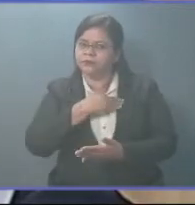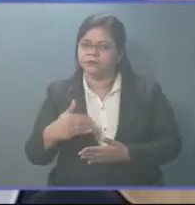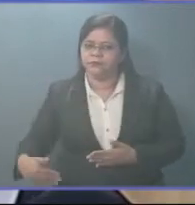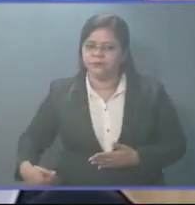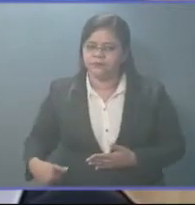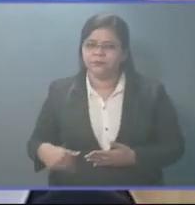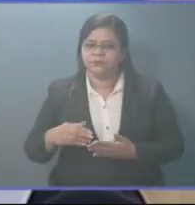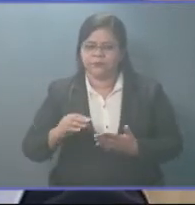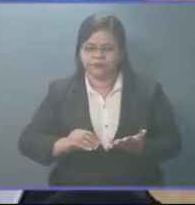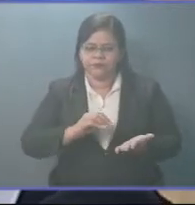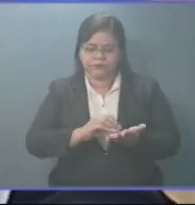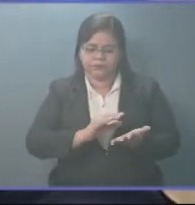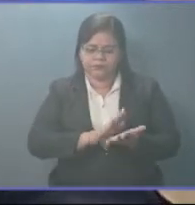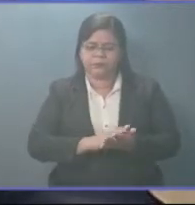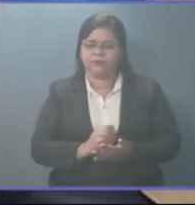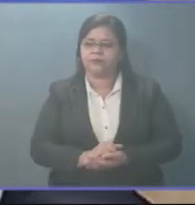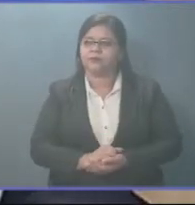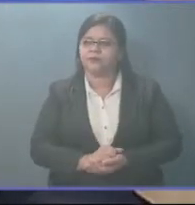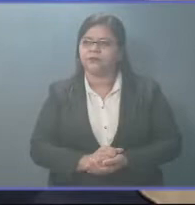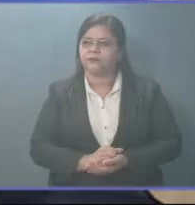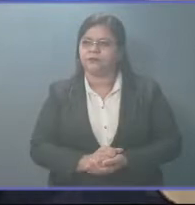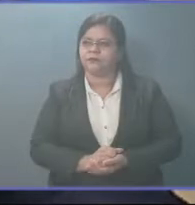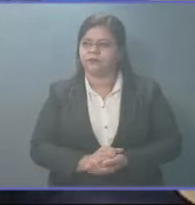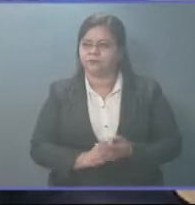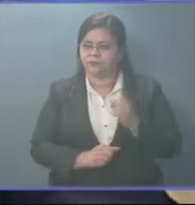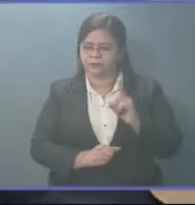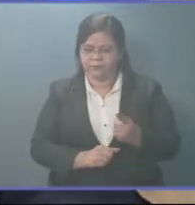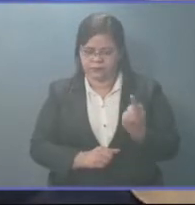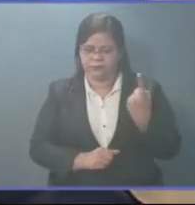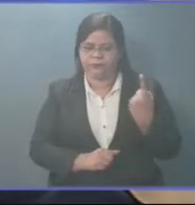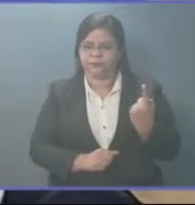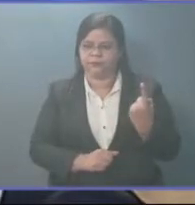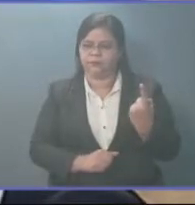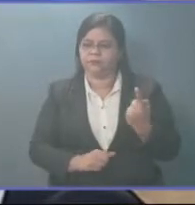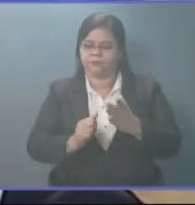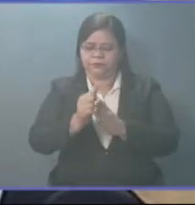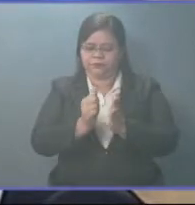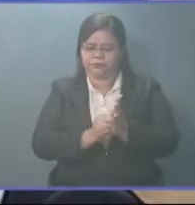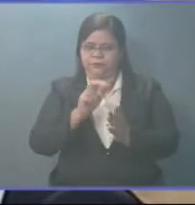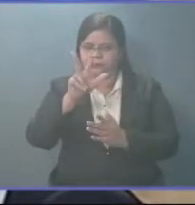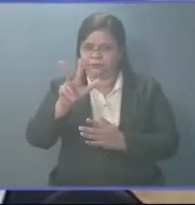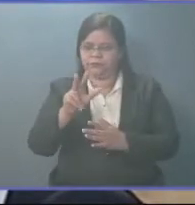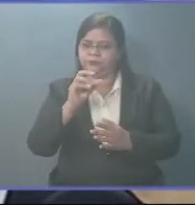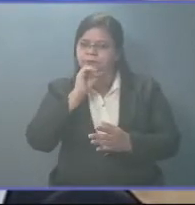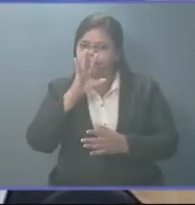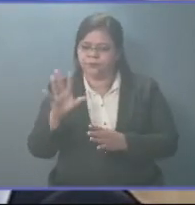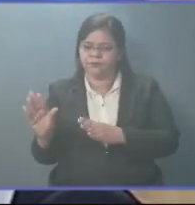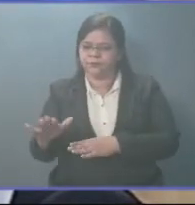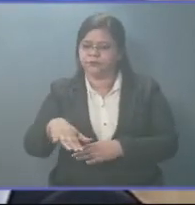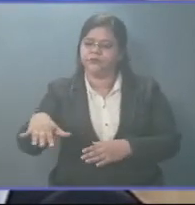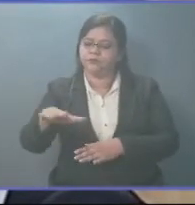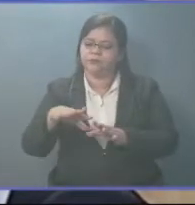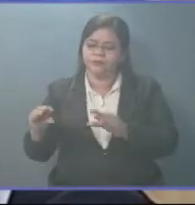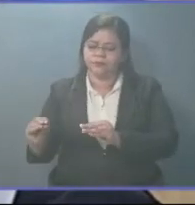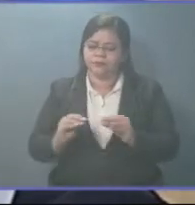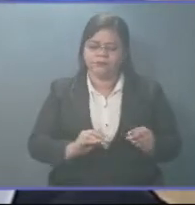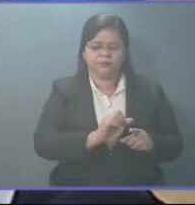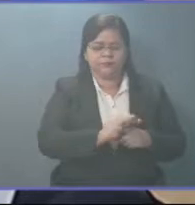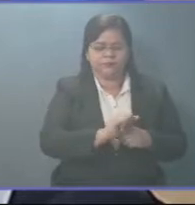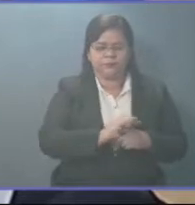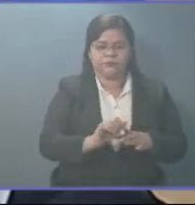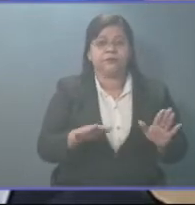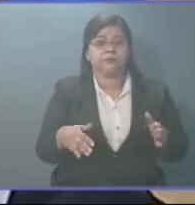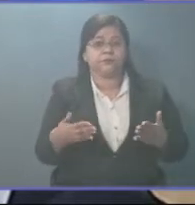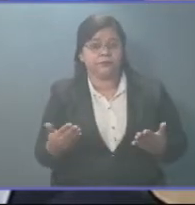se citan a continuación. 1. Artículo 3 relativo a ámbito de aplicación en el sentido